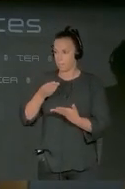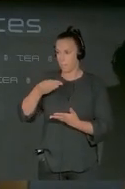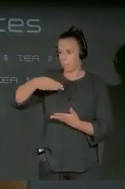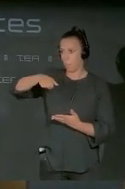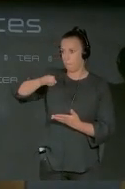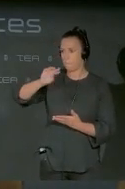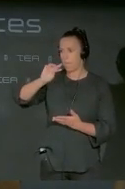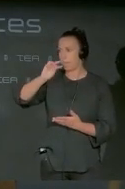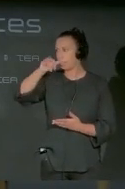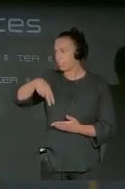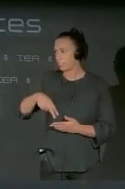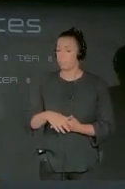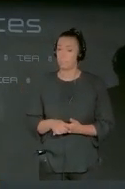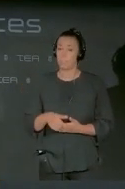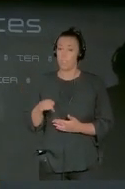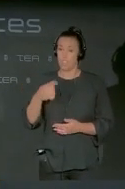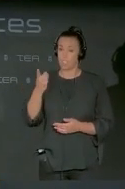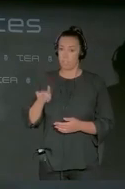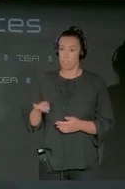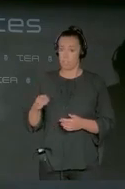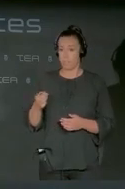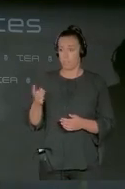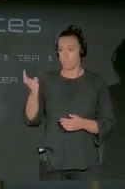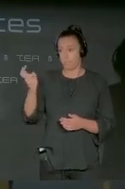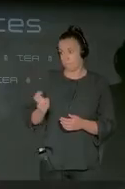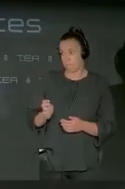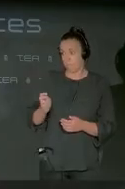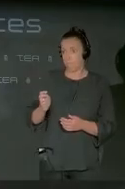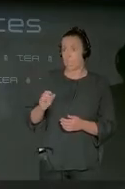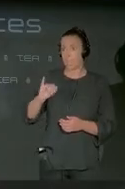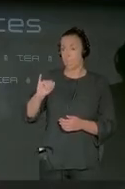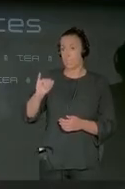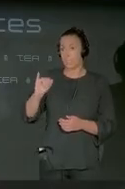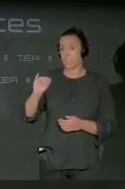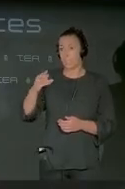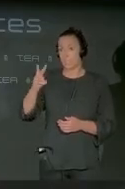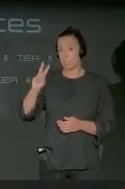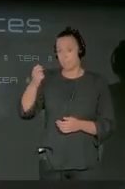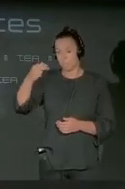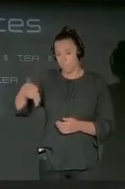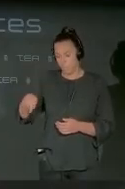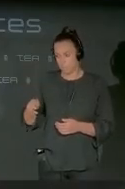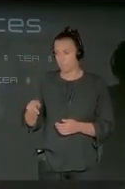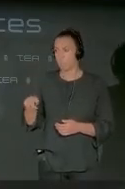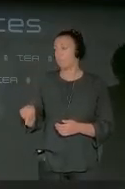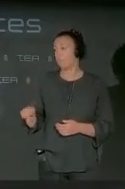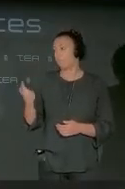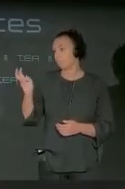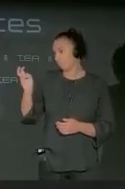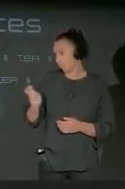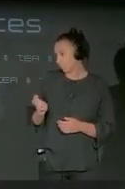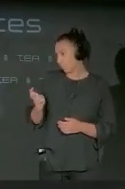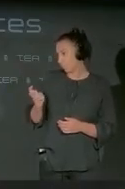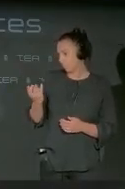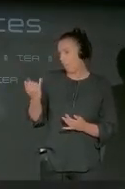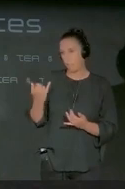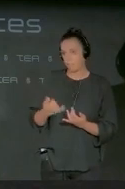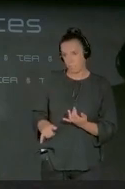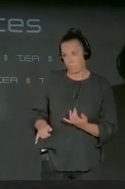nos iba a acompañar también Iván García del Blanco, miembro del Parlamento Europeo y de la Comisión de Cultura del mismo, pero